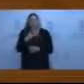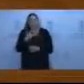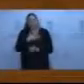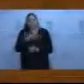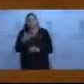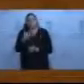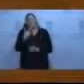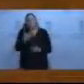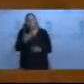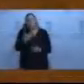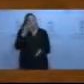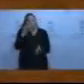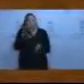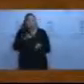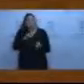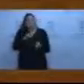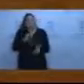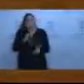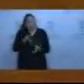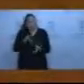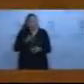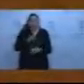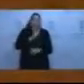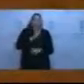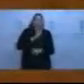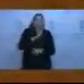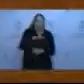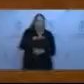cómo y cuándo van a cumplir esas